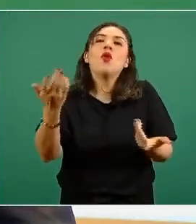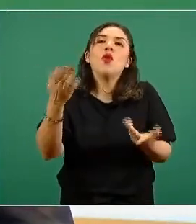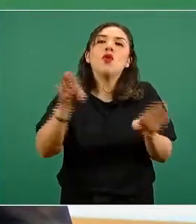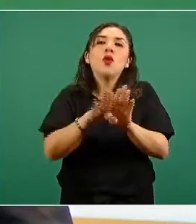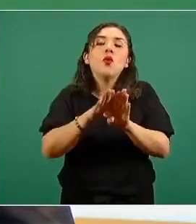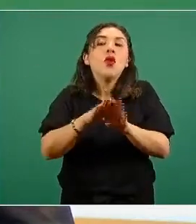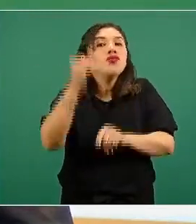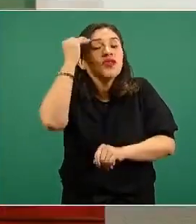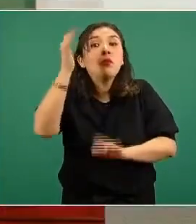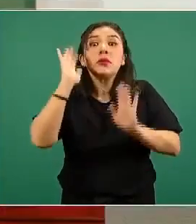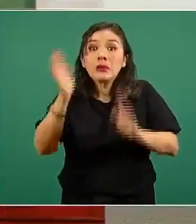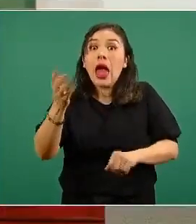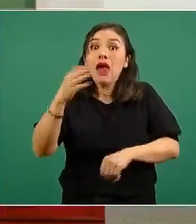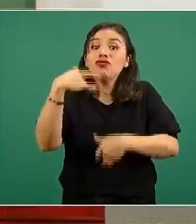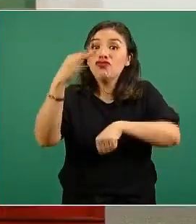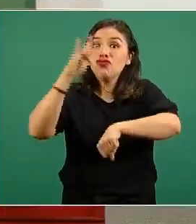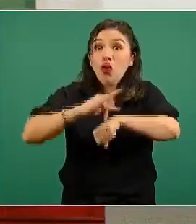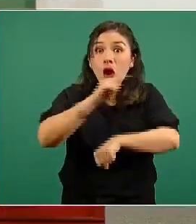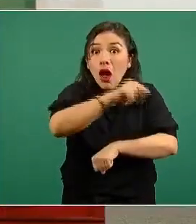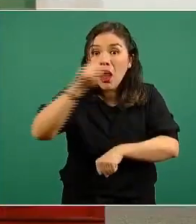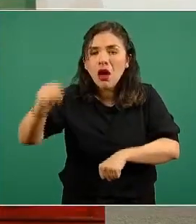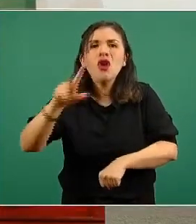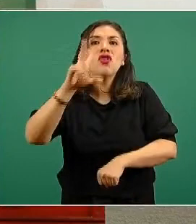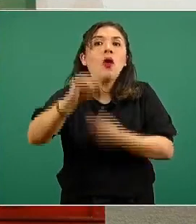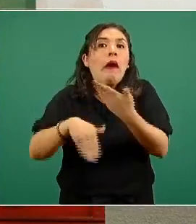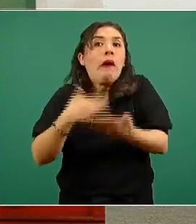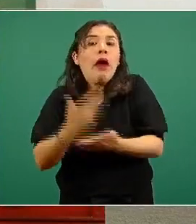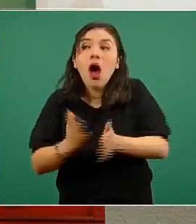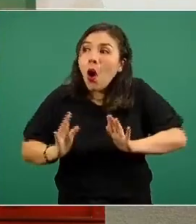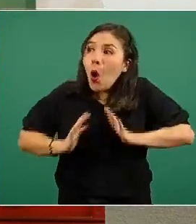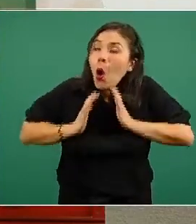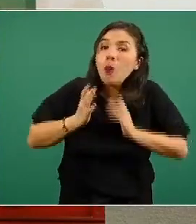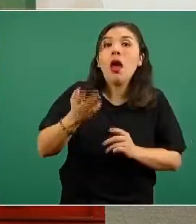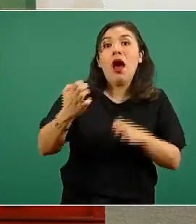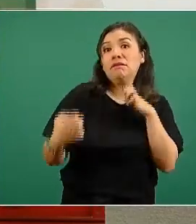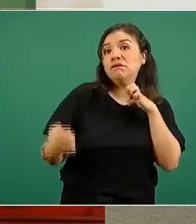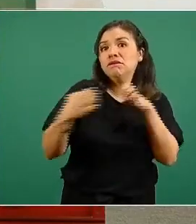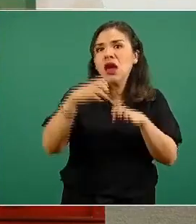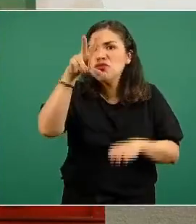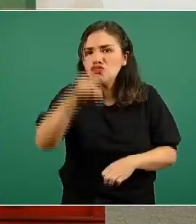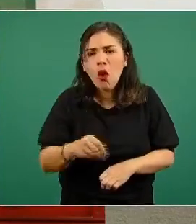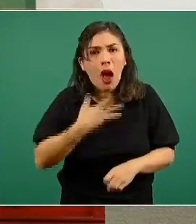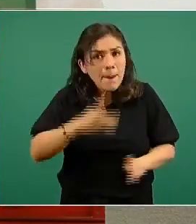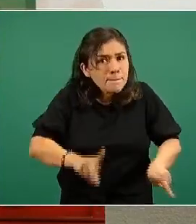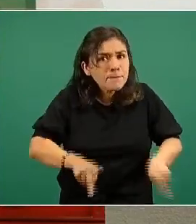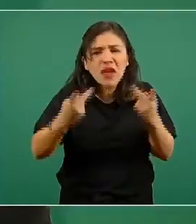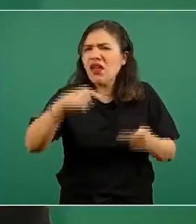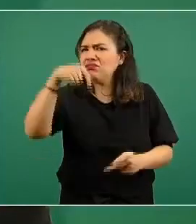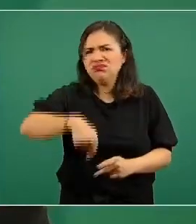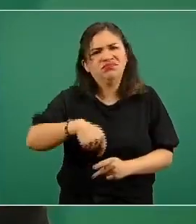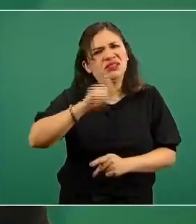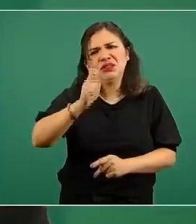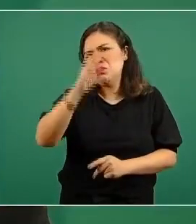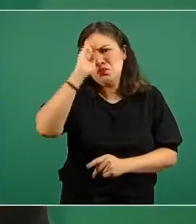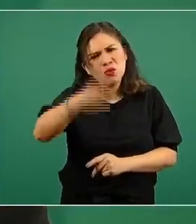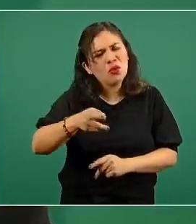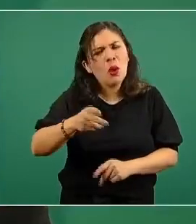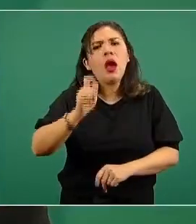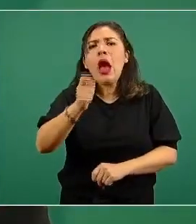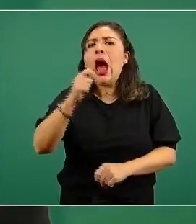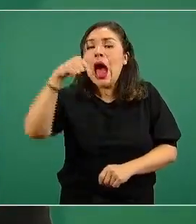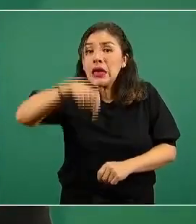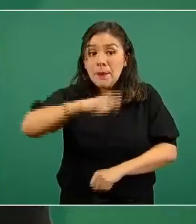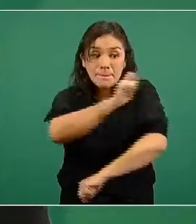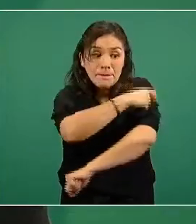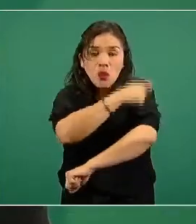el momento en que nos corresponda. No caiga en manos de esos delincuentes. No hay venta. La vacuna en México será